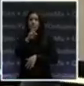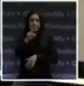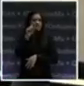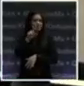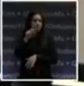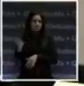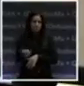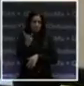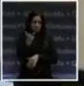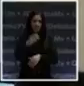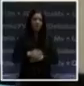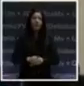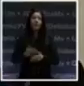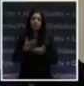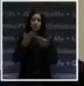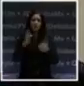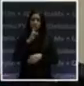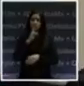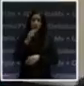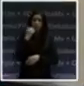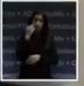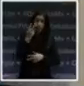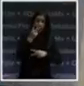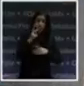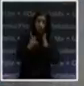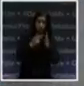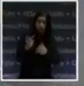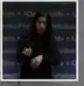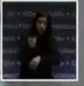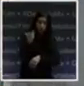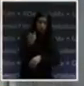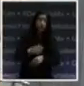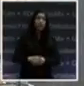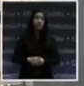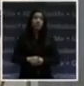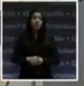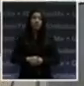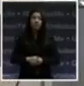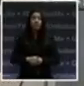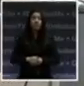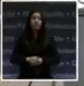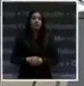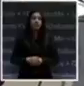misma pregunta. Adelante. ¿Quiere que se la repitan la pregunta? No es un minuto y medio.